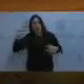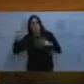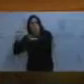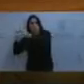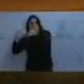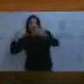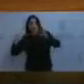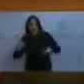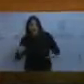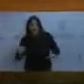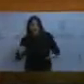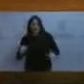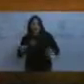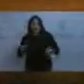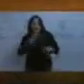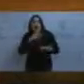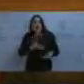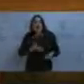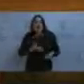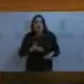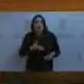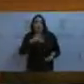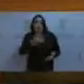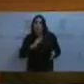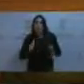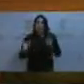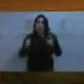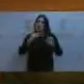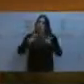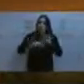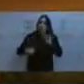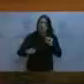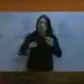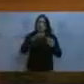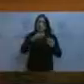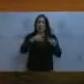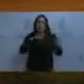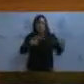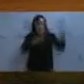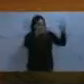condenados. Pues ahora que los tiempos han cambiado y que ya no tiene esa liberación,